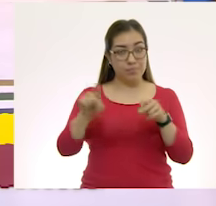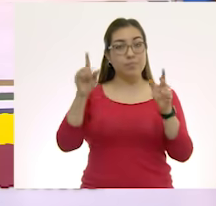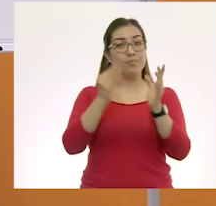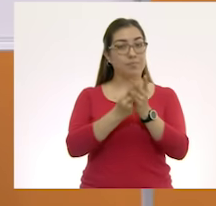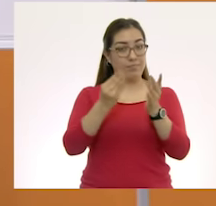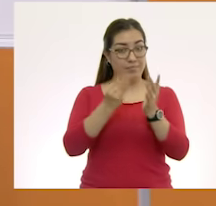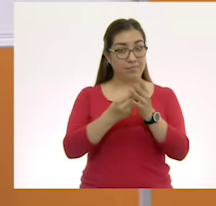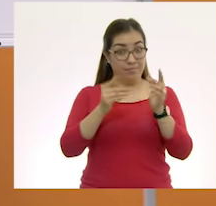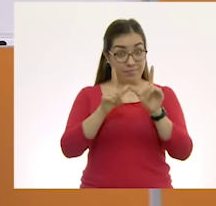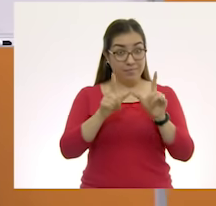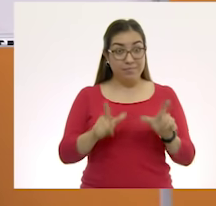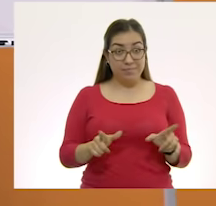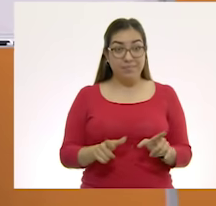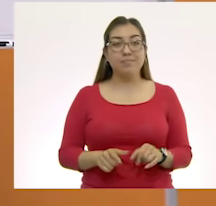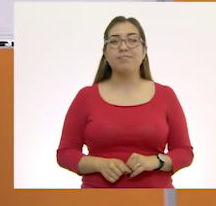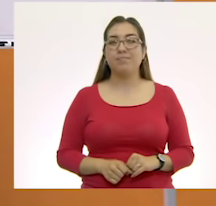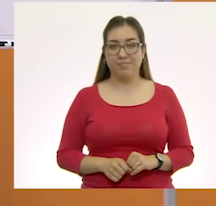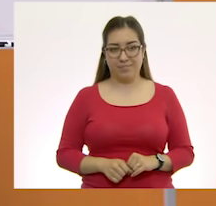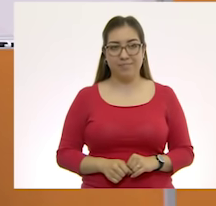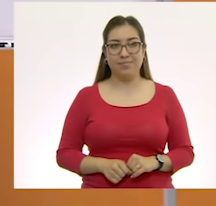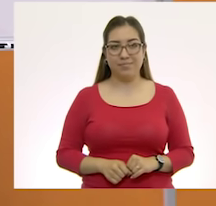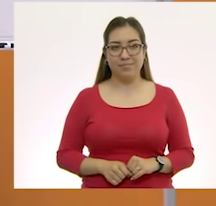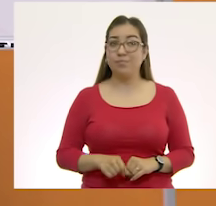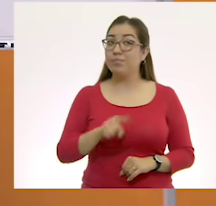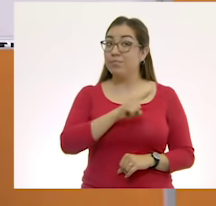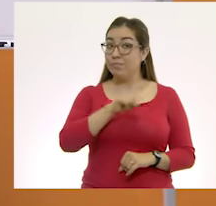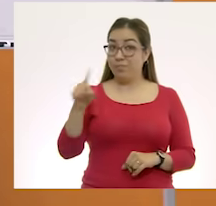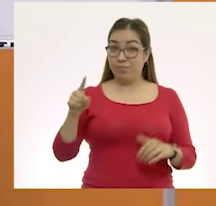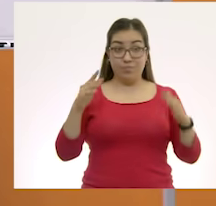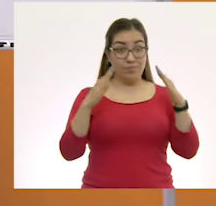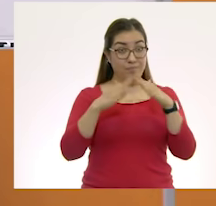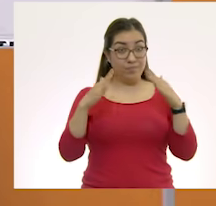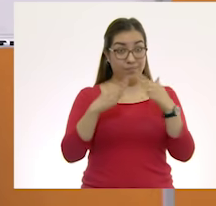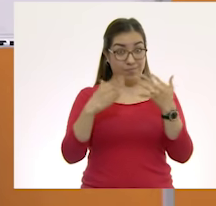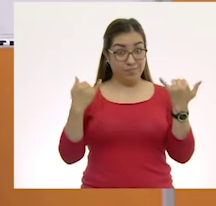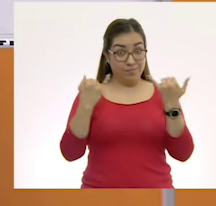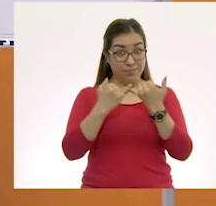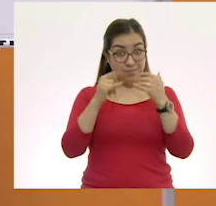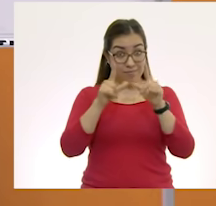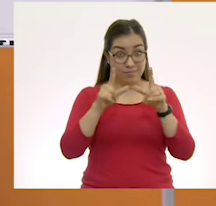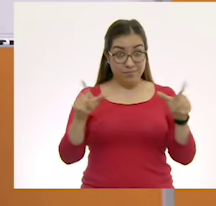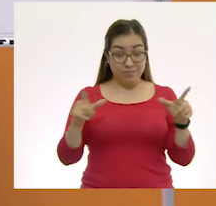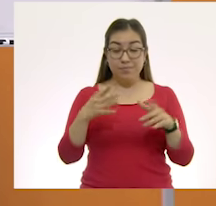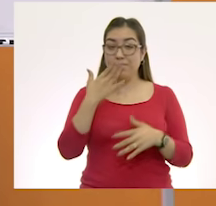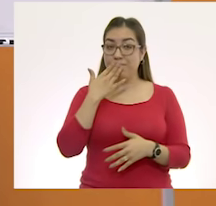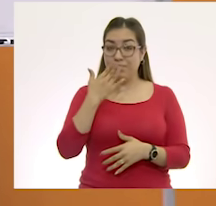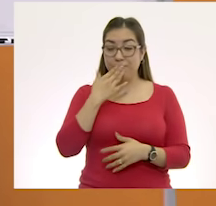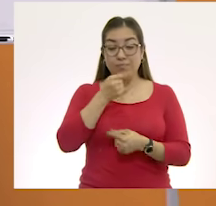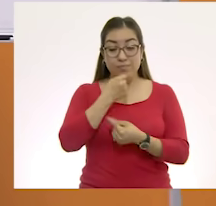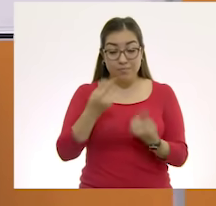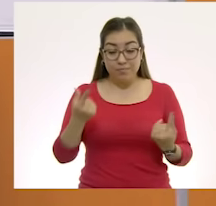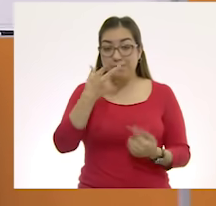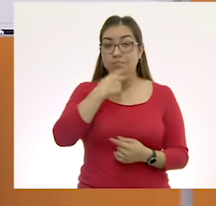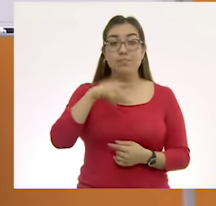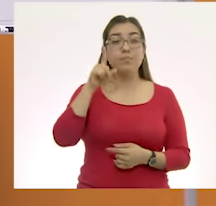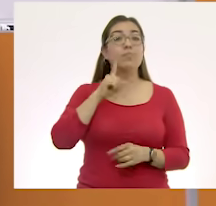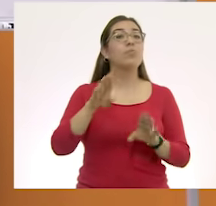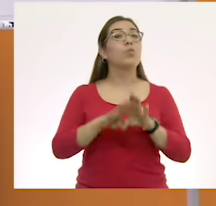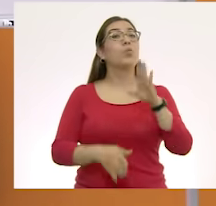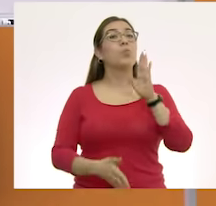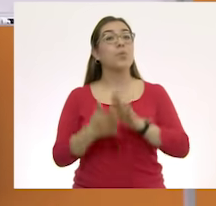hoy. ¿Te parece, Pilar? Me parece perfecto, estoy listísima. Allá en casa, ¿ya están listos? Muy bien, niños, niñas, ¿cómo vamos?